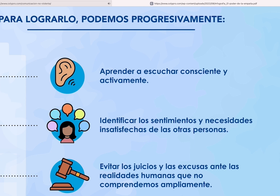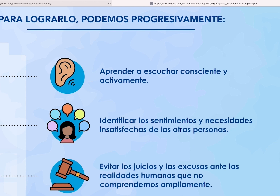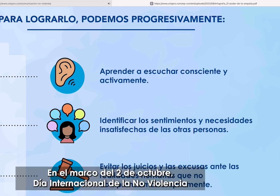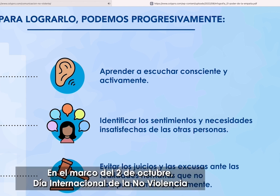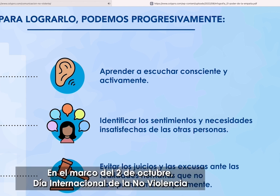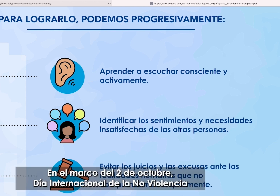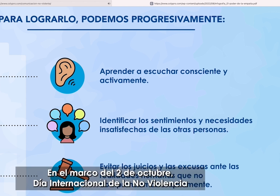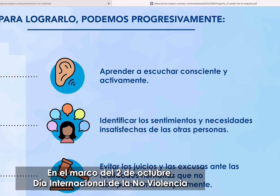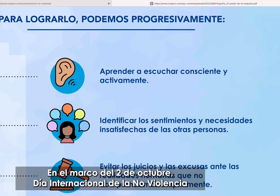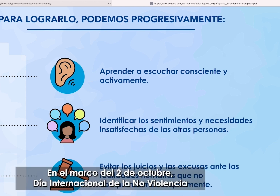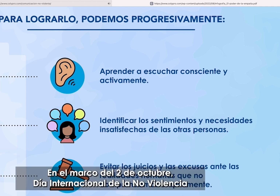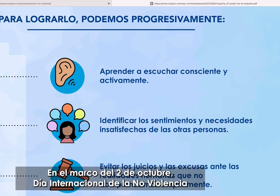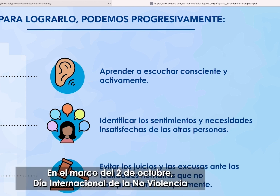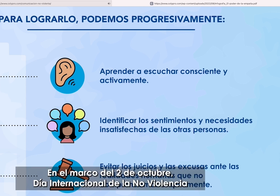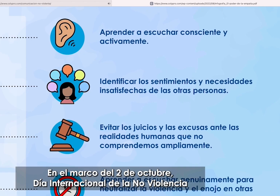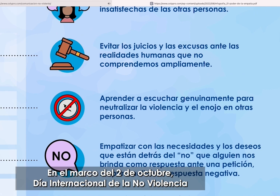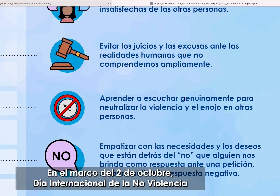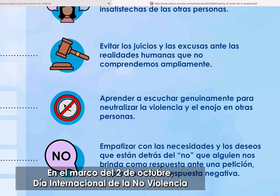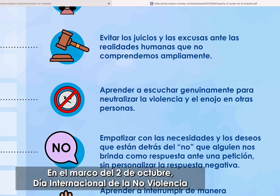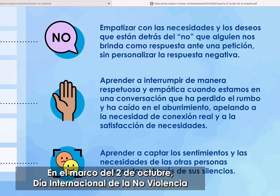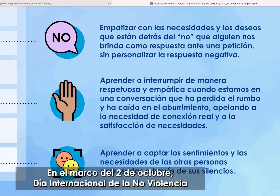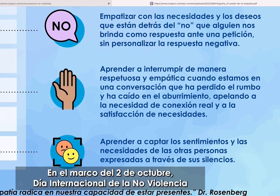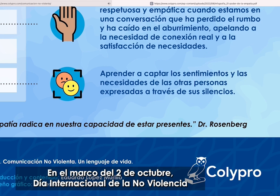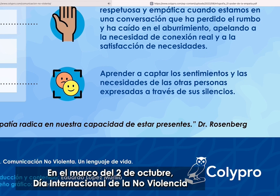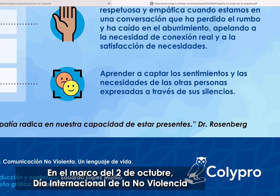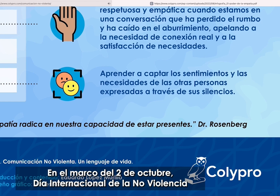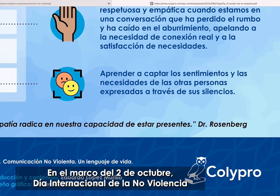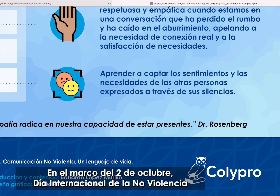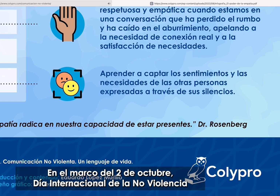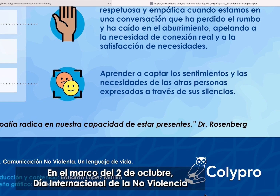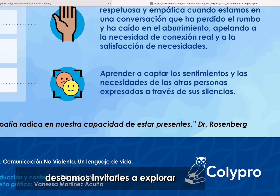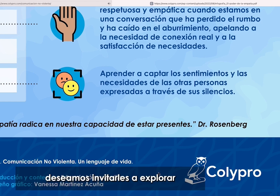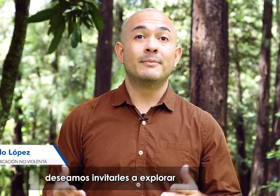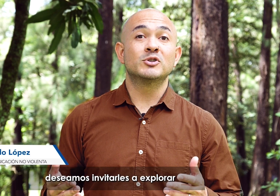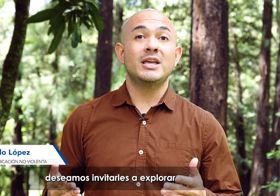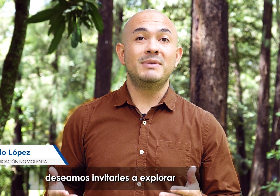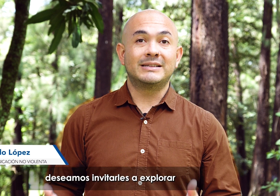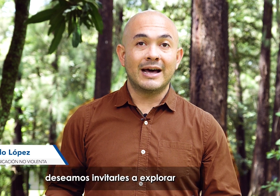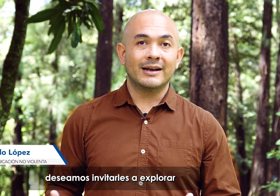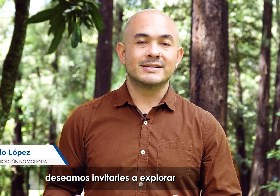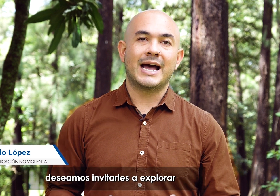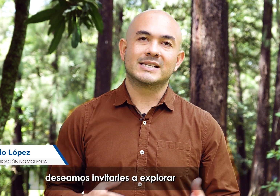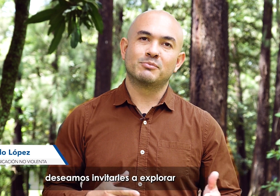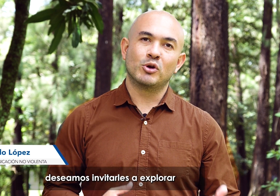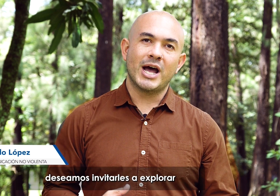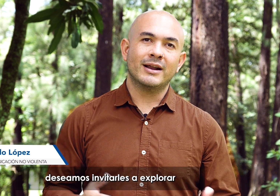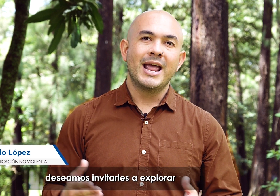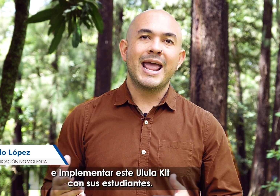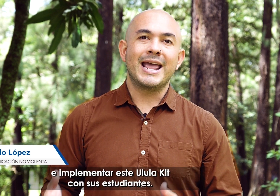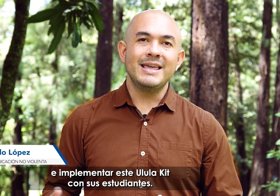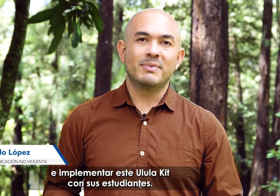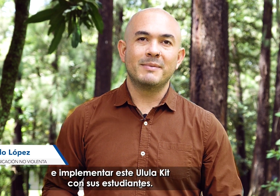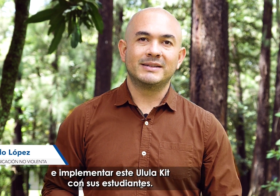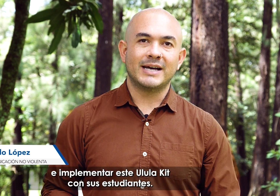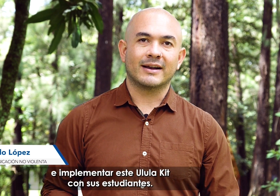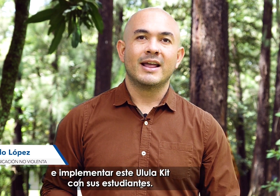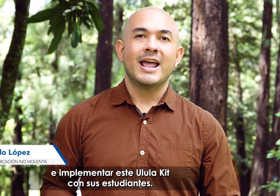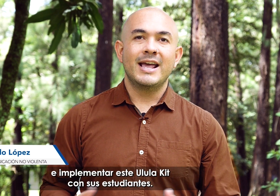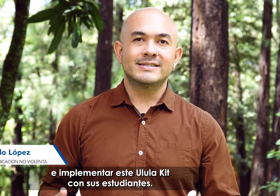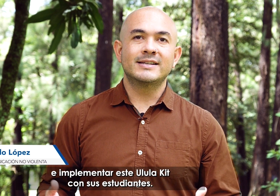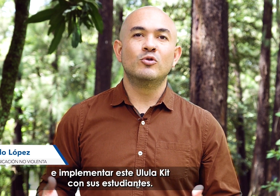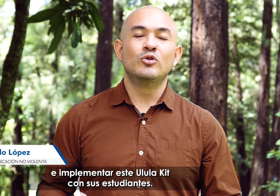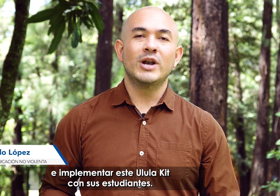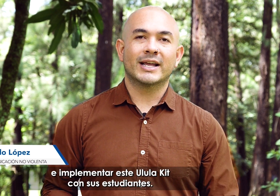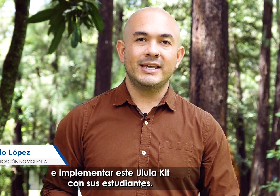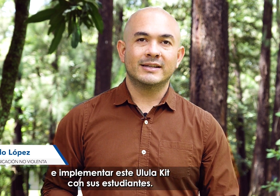En el marco Del 2 de octubre Día Internacional De la No Violencia Deseamos Invitarles A explorar E implementar